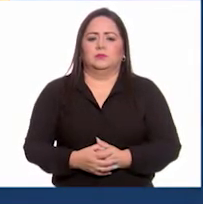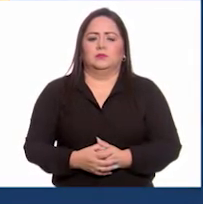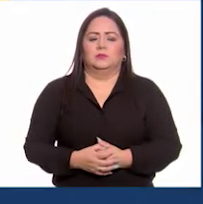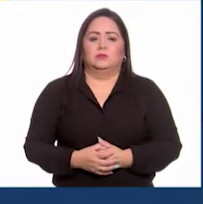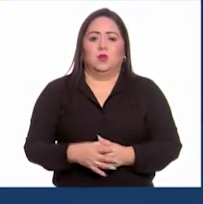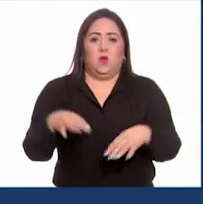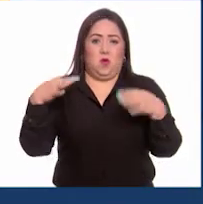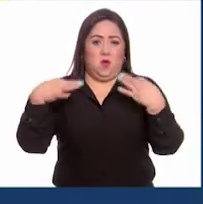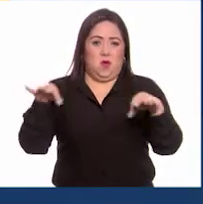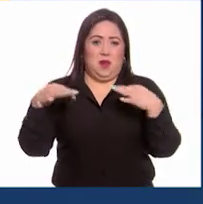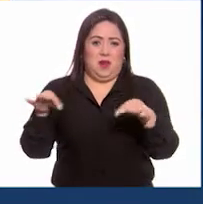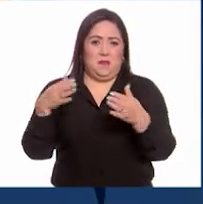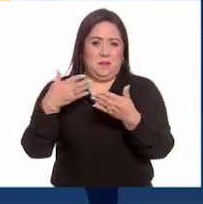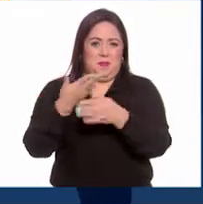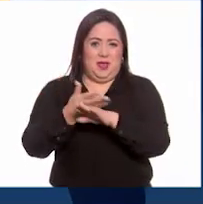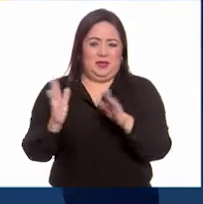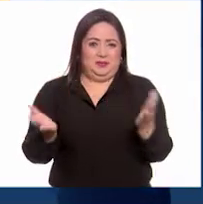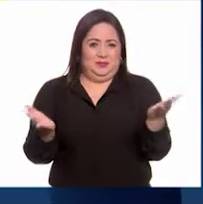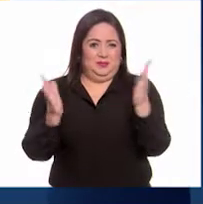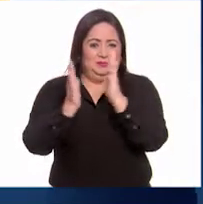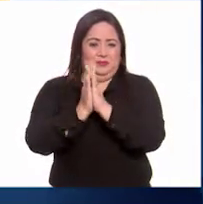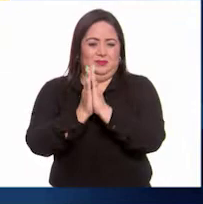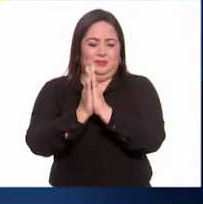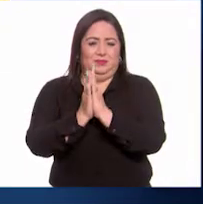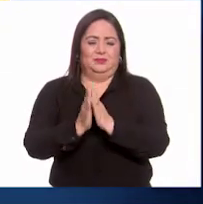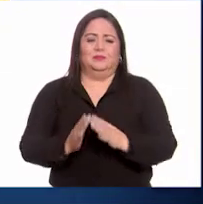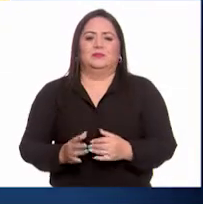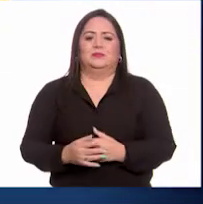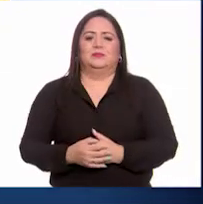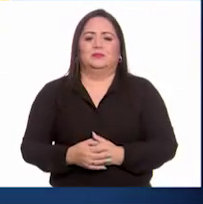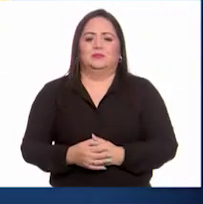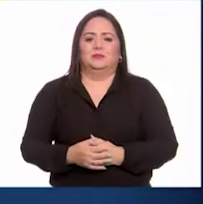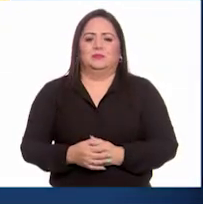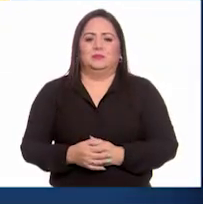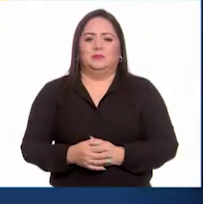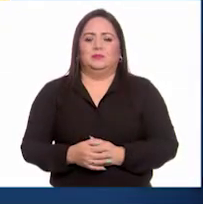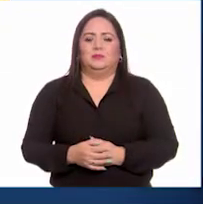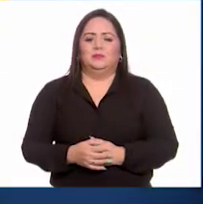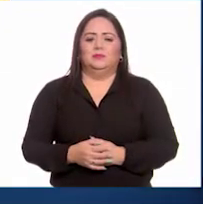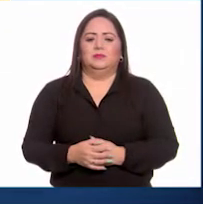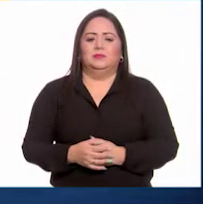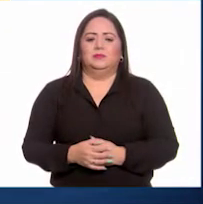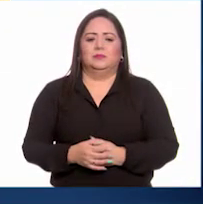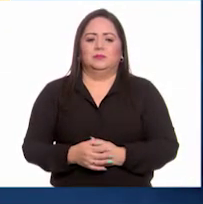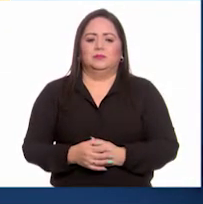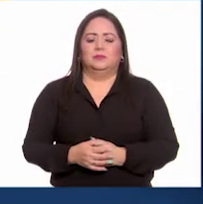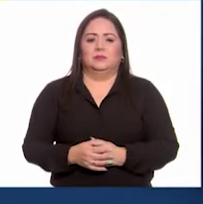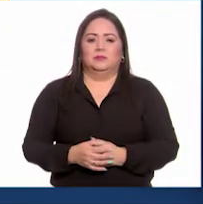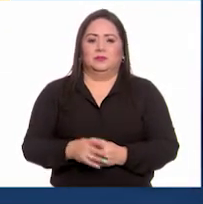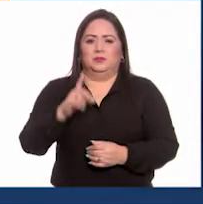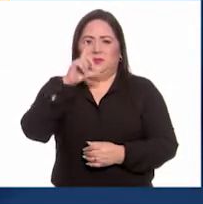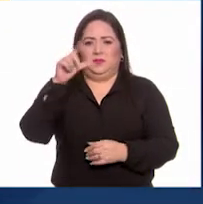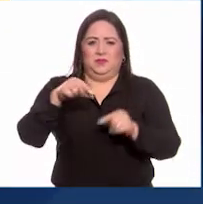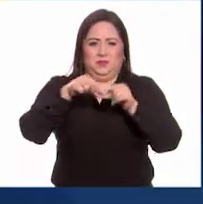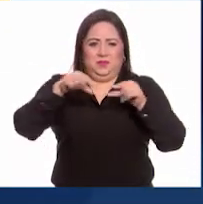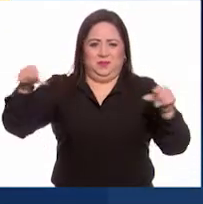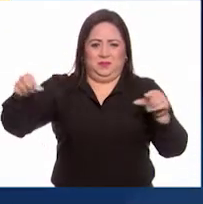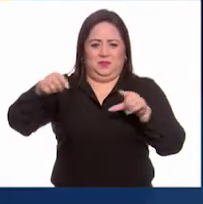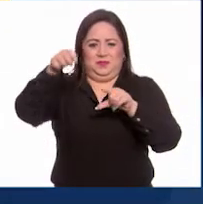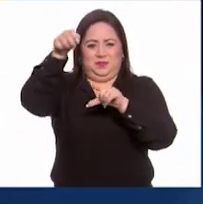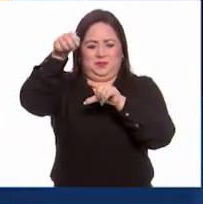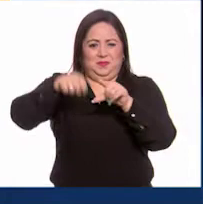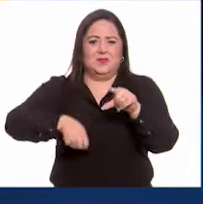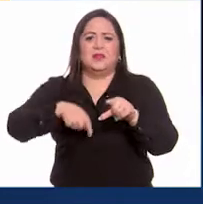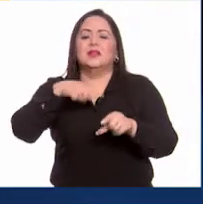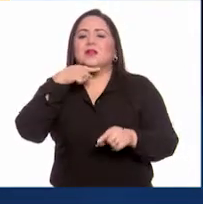Con las hojas en posición horizontal, se hace un doblez justo a la mitad. En la línea del doblez y con